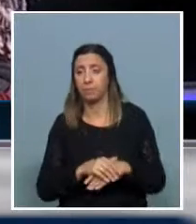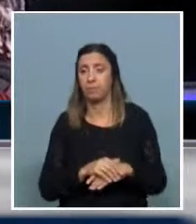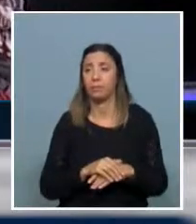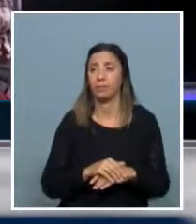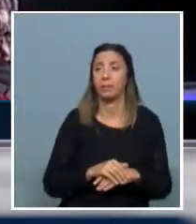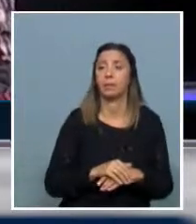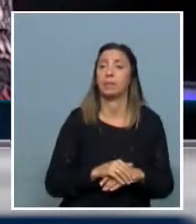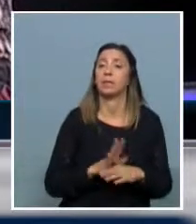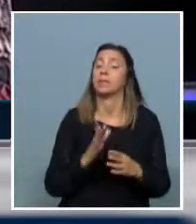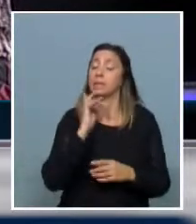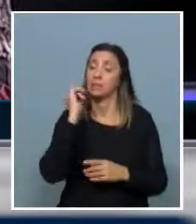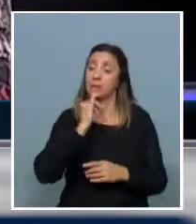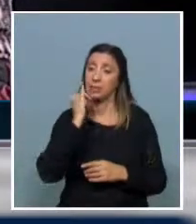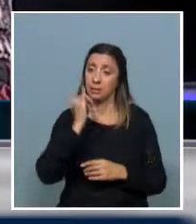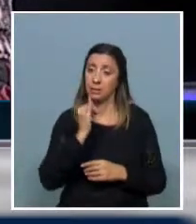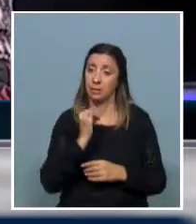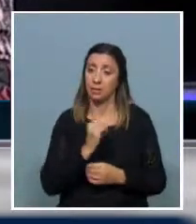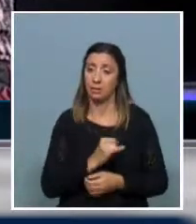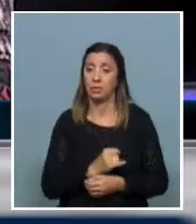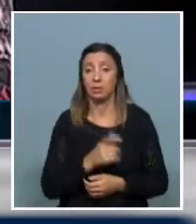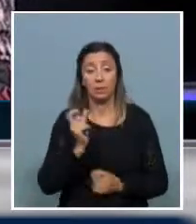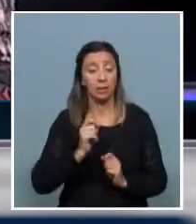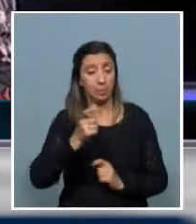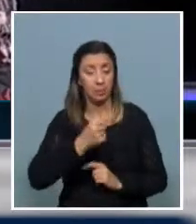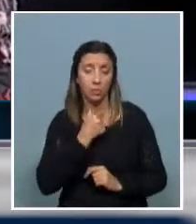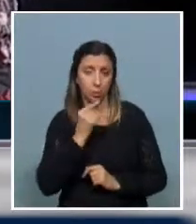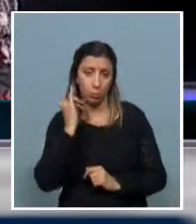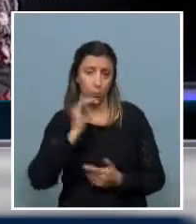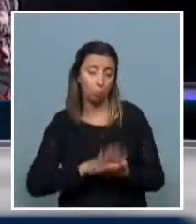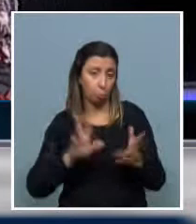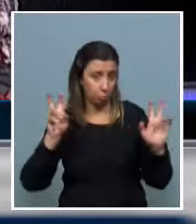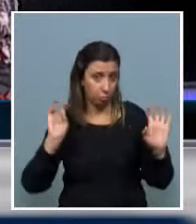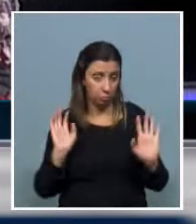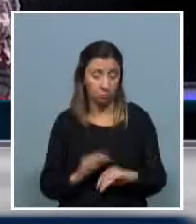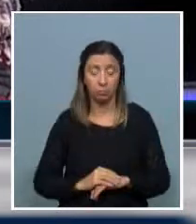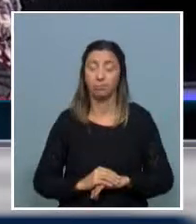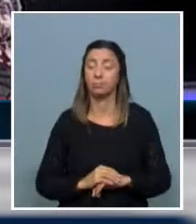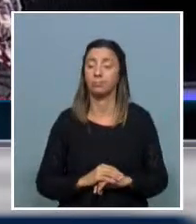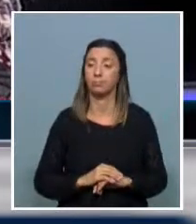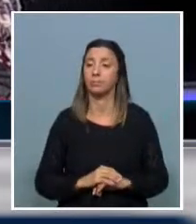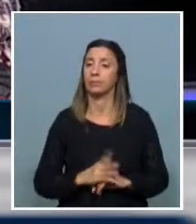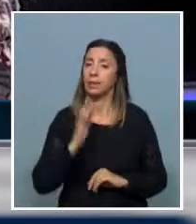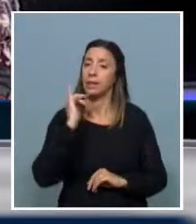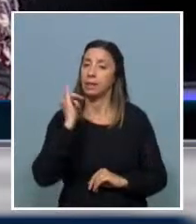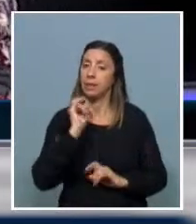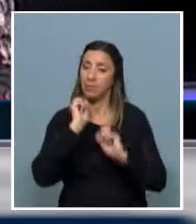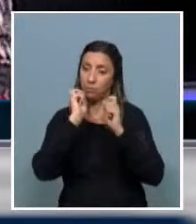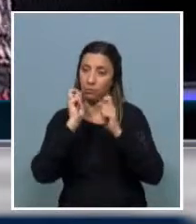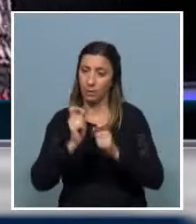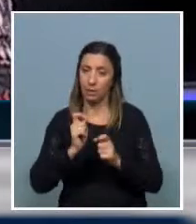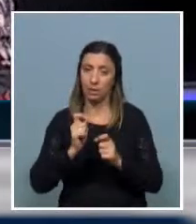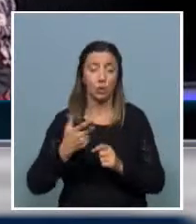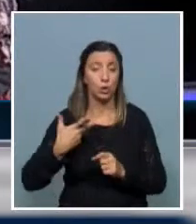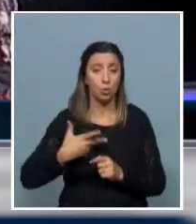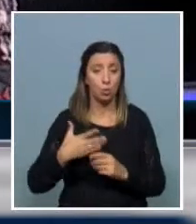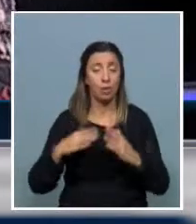lo cual, se les informaba, esto es de lo que me han dicho los propios preadjudicatarios, ¿sí? Se les informaba que debían hacer visitas